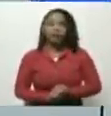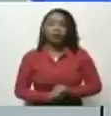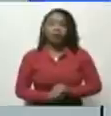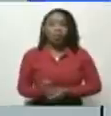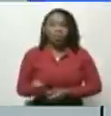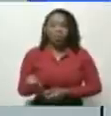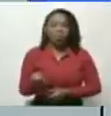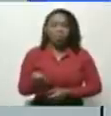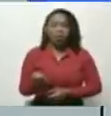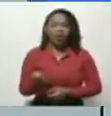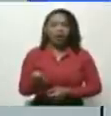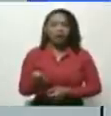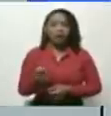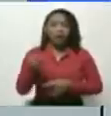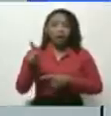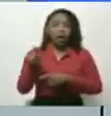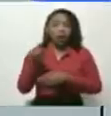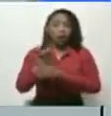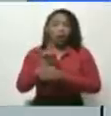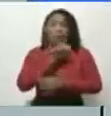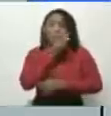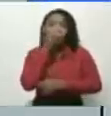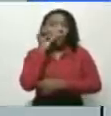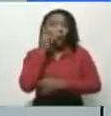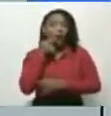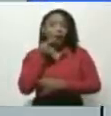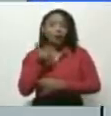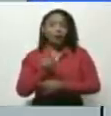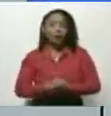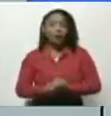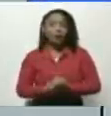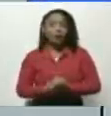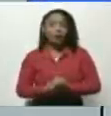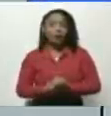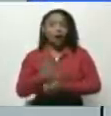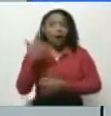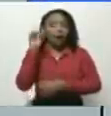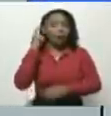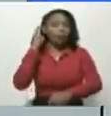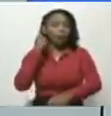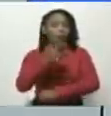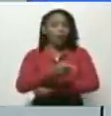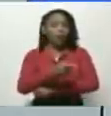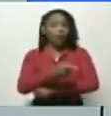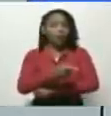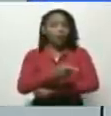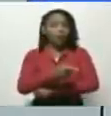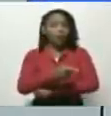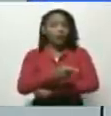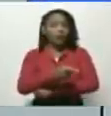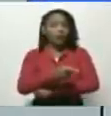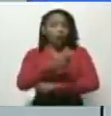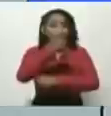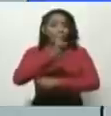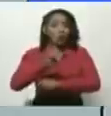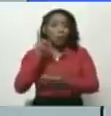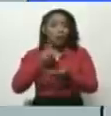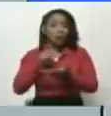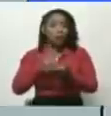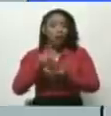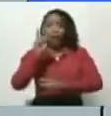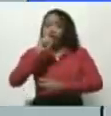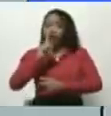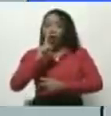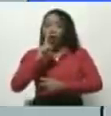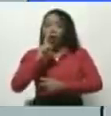la impunidad que le sirve. Entre los deberes de los militantes debería estar el no